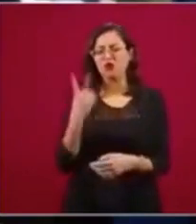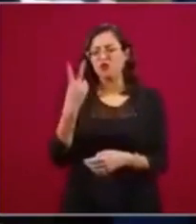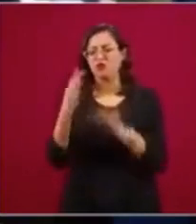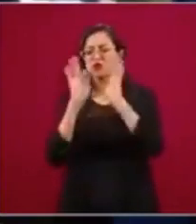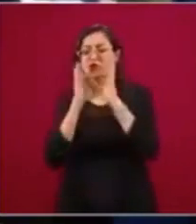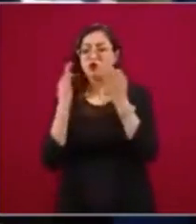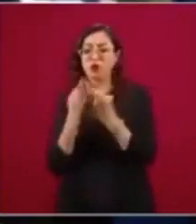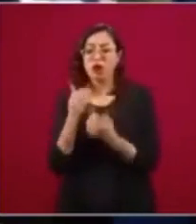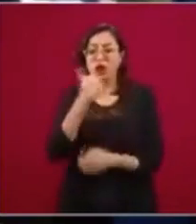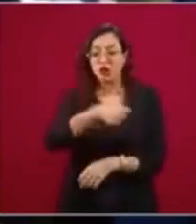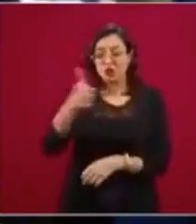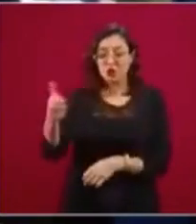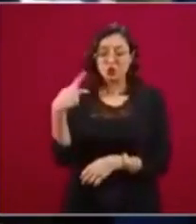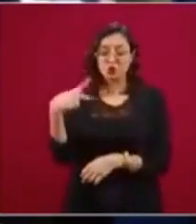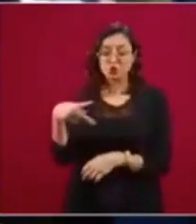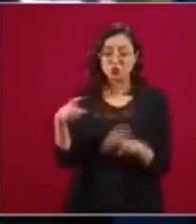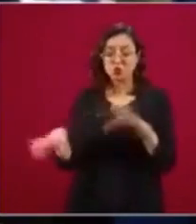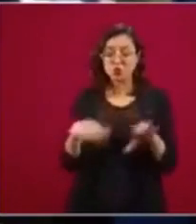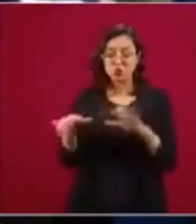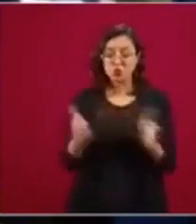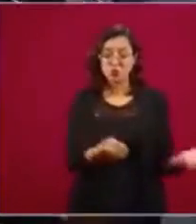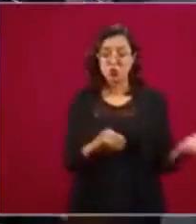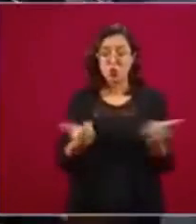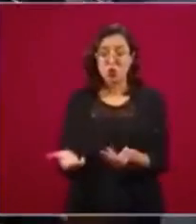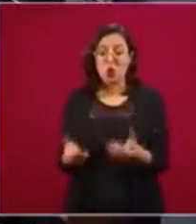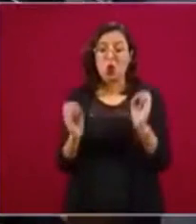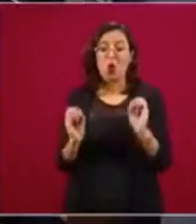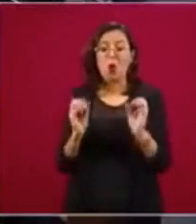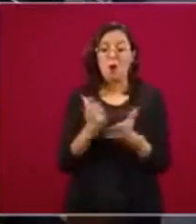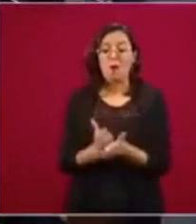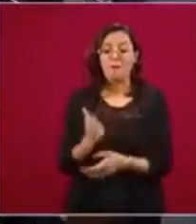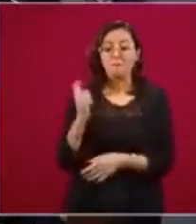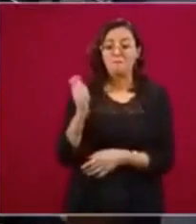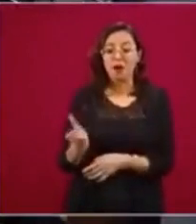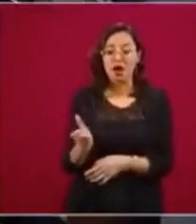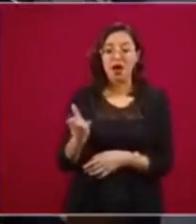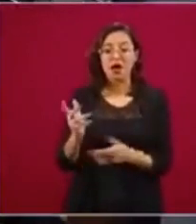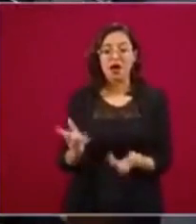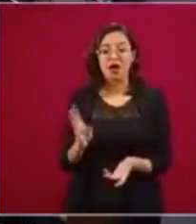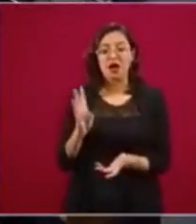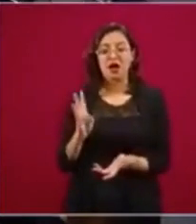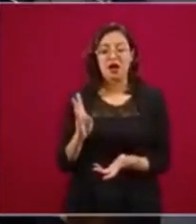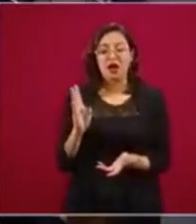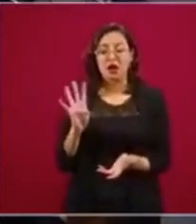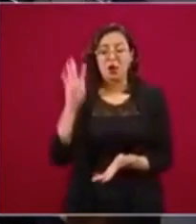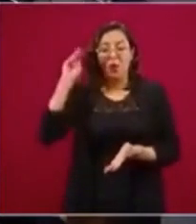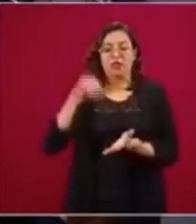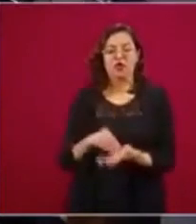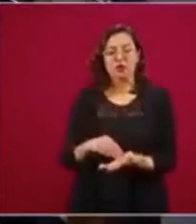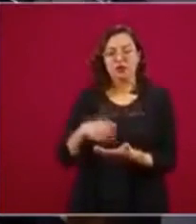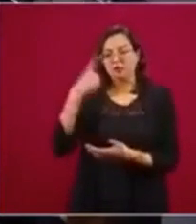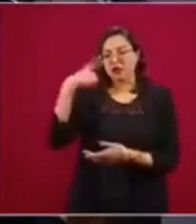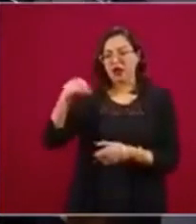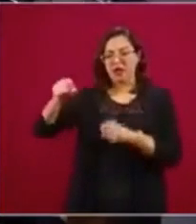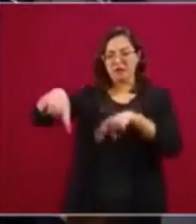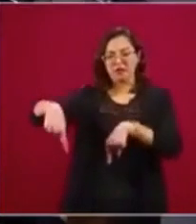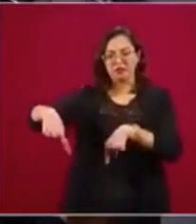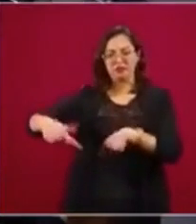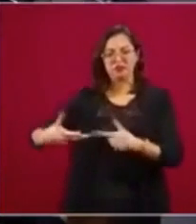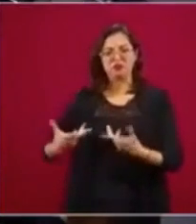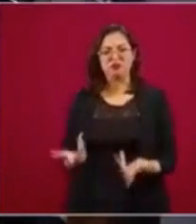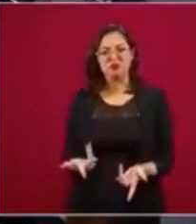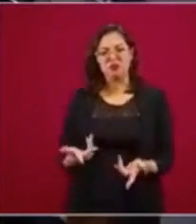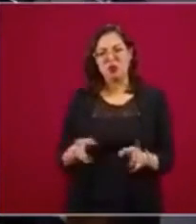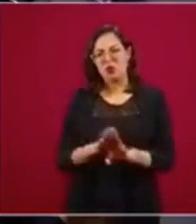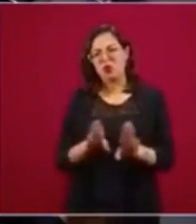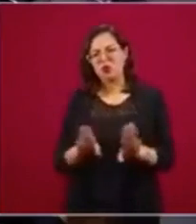equipo personal o pagar 4,000 pesos para mantener el propio. Bueno, esto es por un lado, presidente. Se supone que esto lo